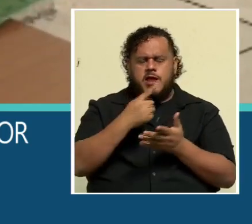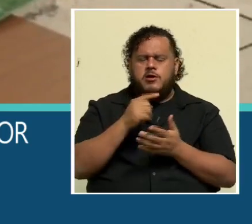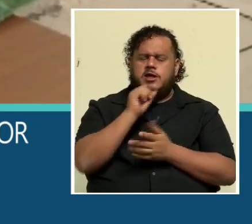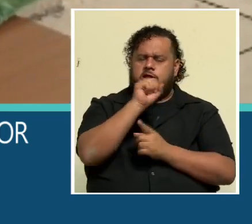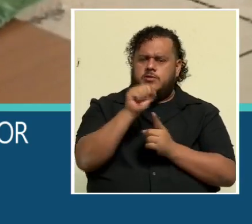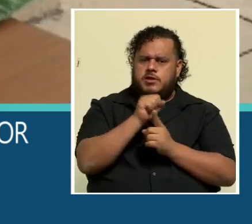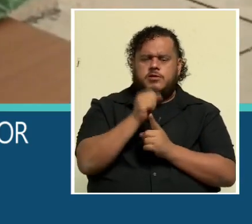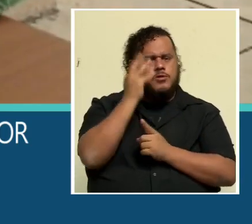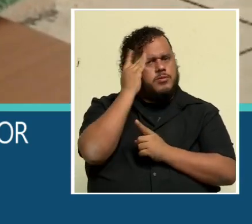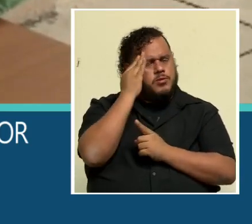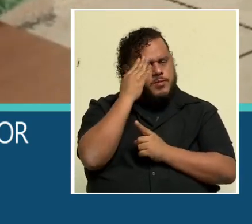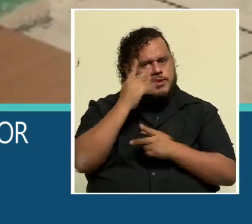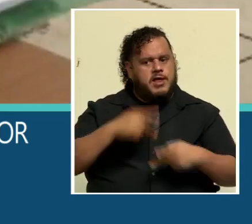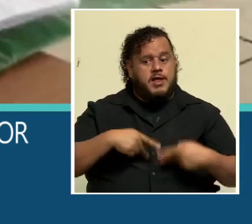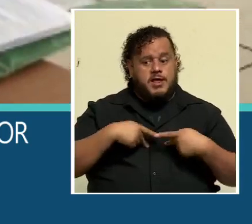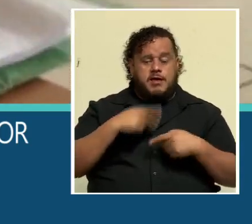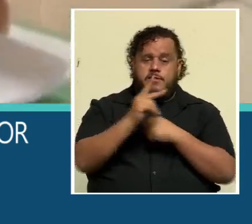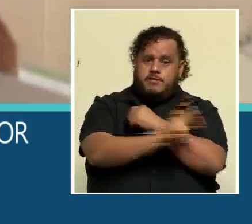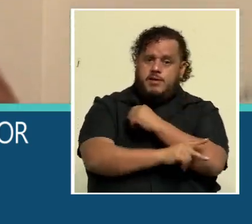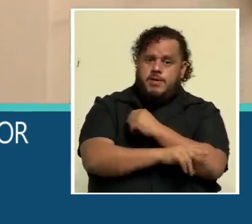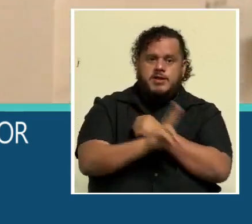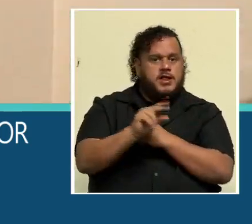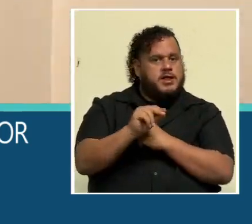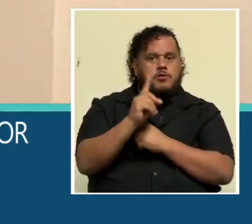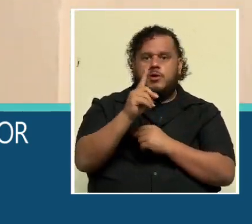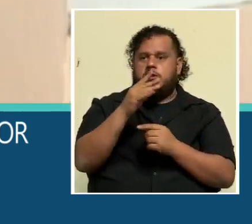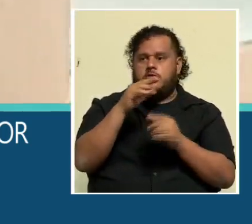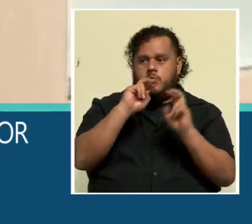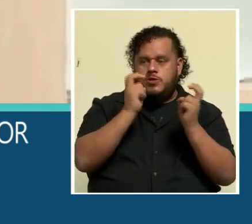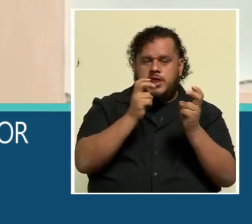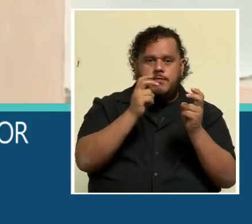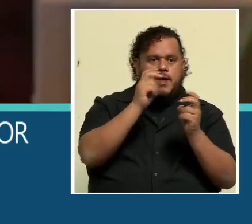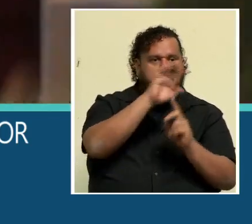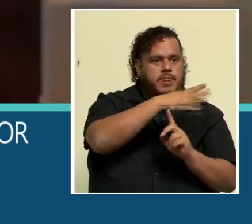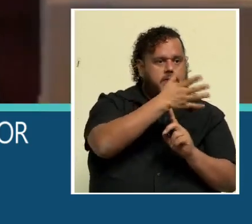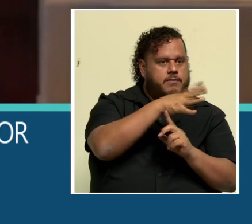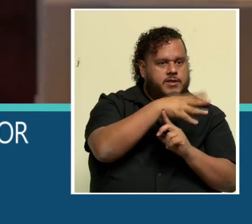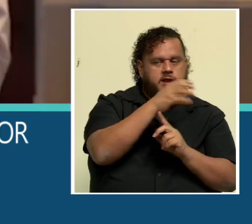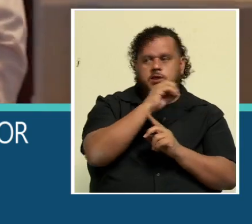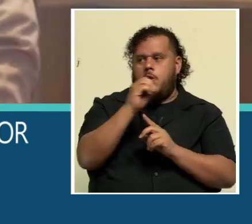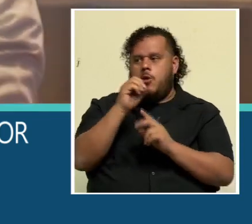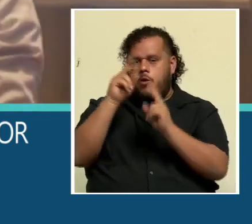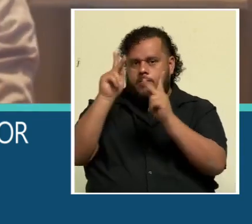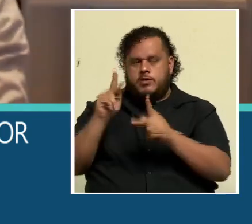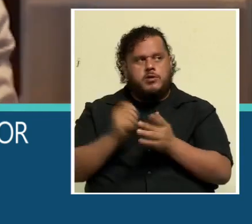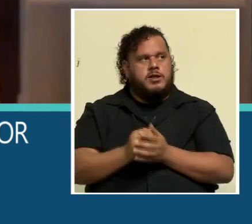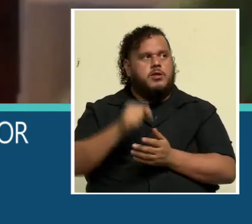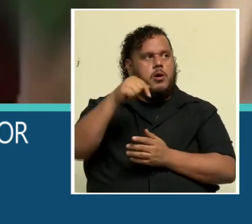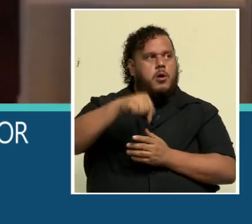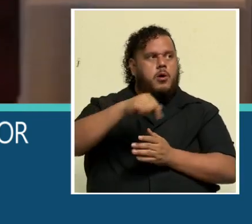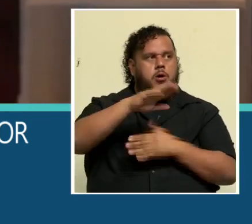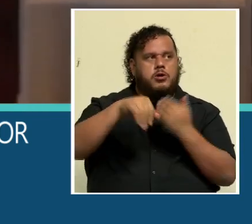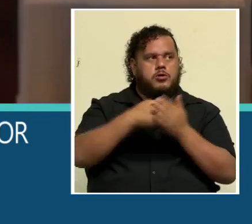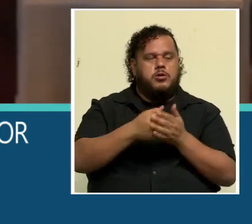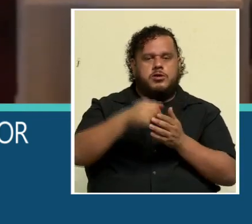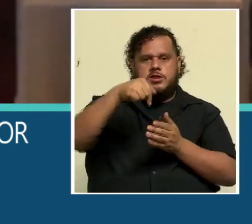preocupante que vive el país y que esto no es un tema de banderas o personas. Hoy todos los que estamos aquí